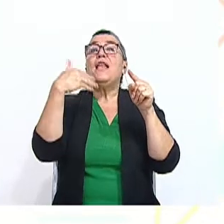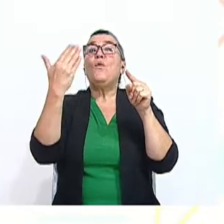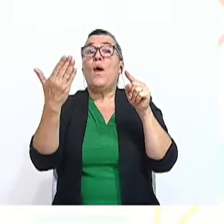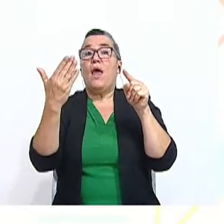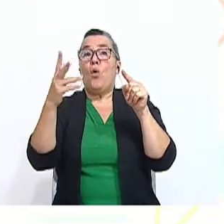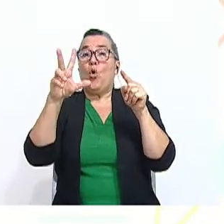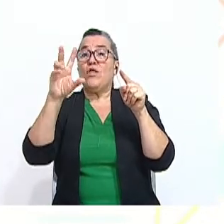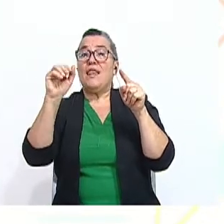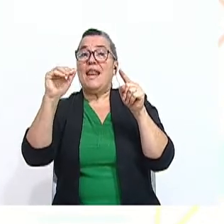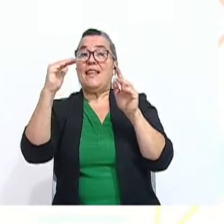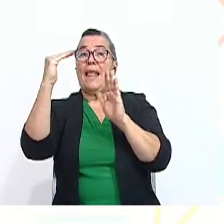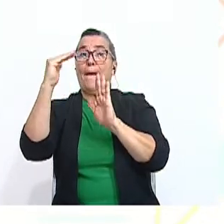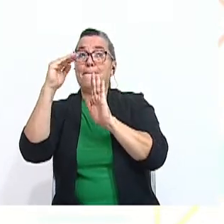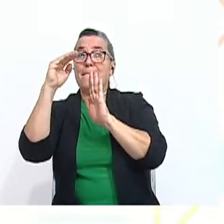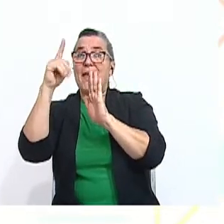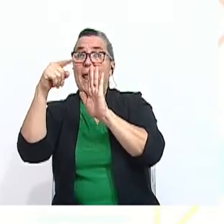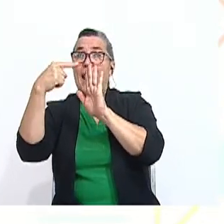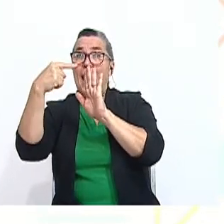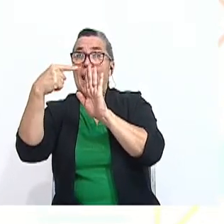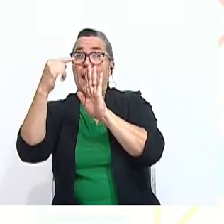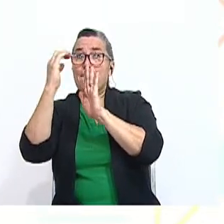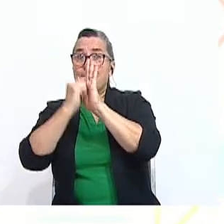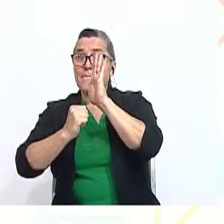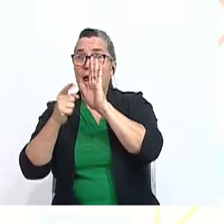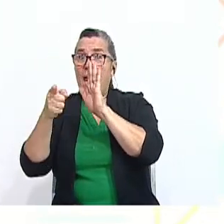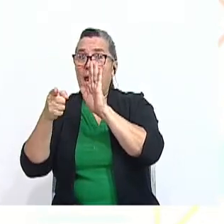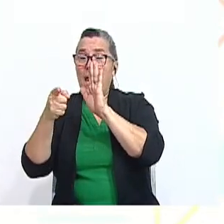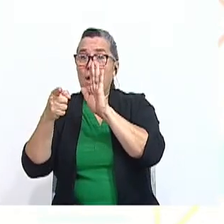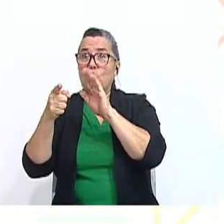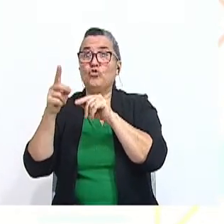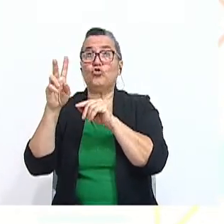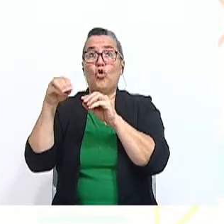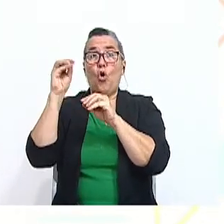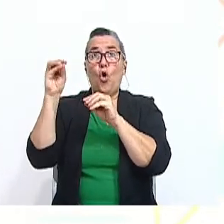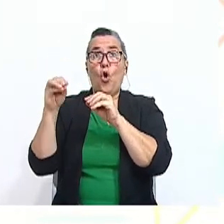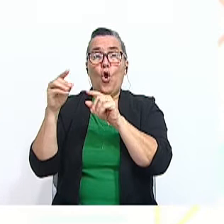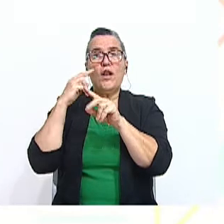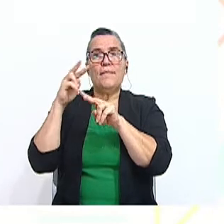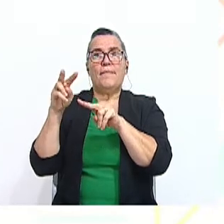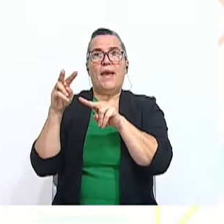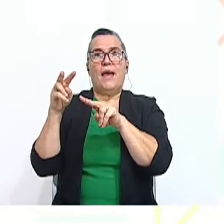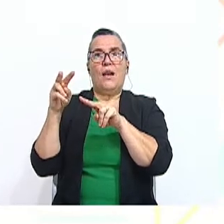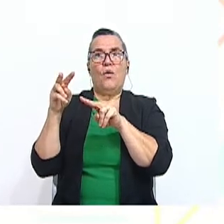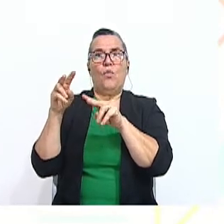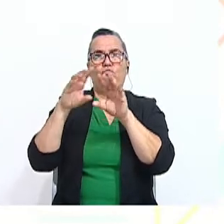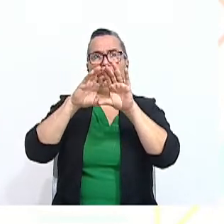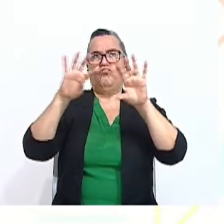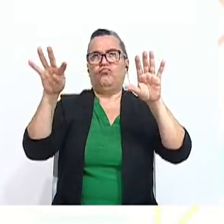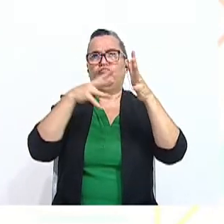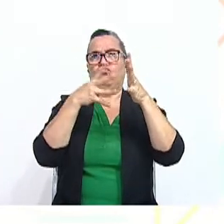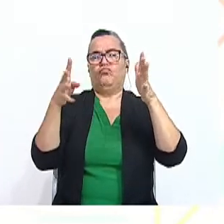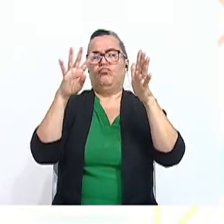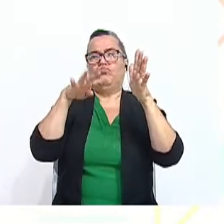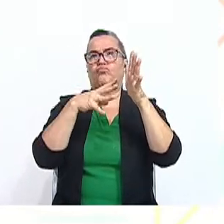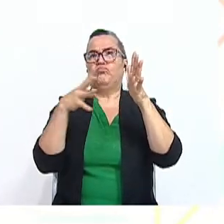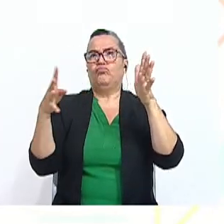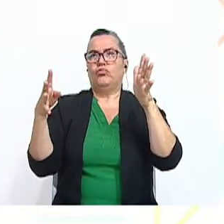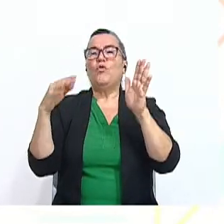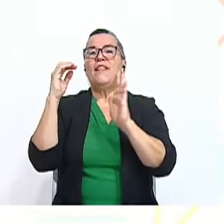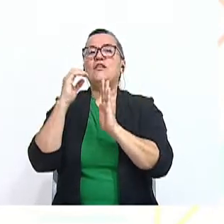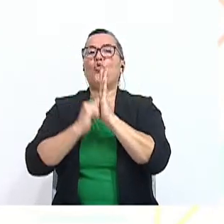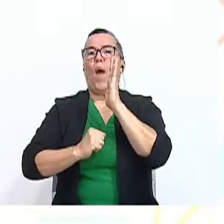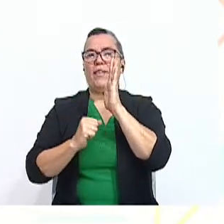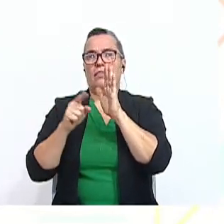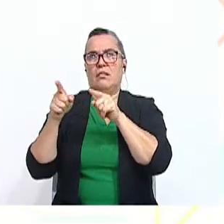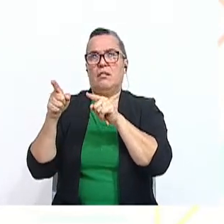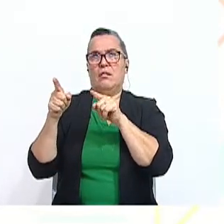le aplicamos el cupón de 30,000 colones. Veámoslo tabularmente. ¿Cómo podríamos nosotros